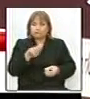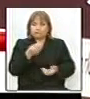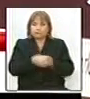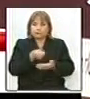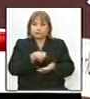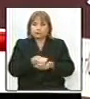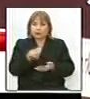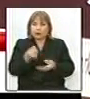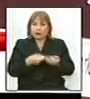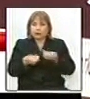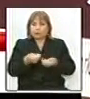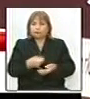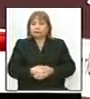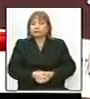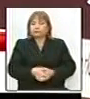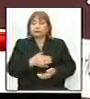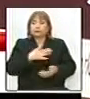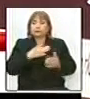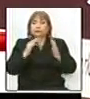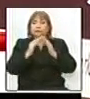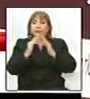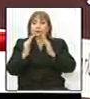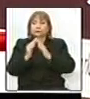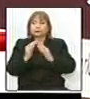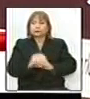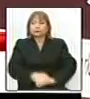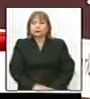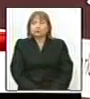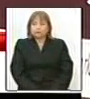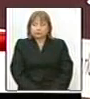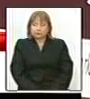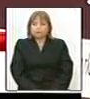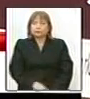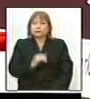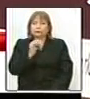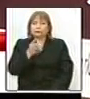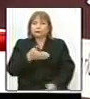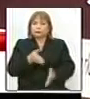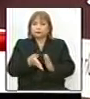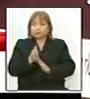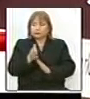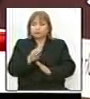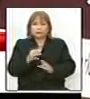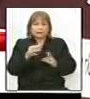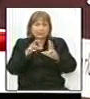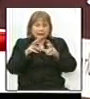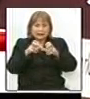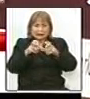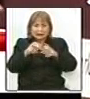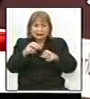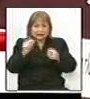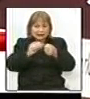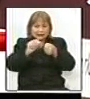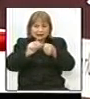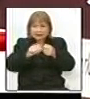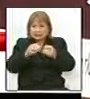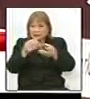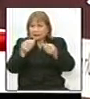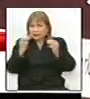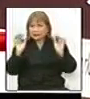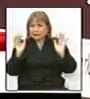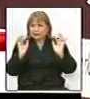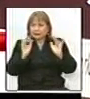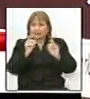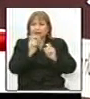dineros que transfiere el Ministerio de Vivienda. Y andan ahí como pulgas una serie de personas.